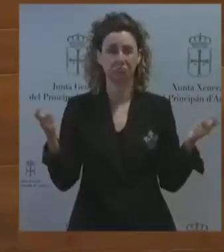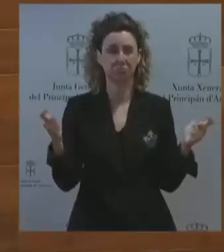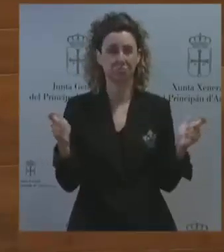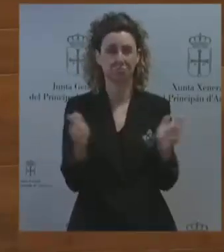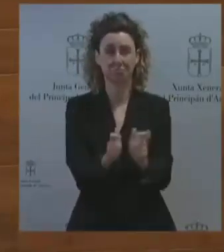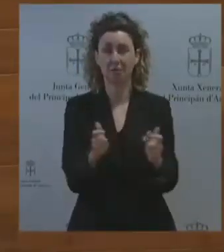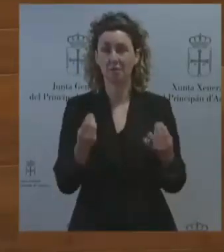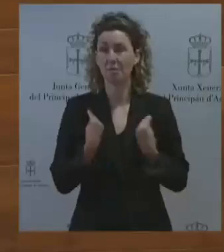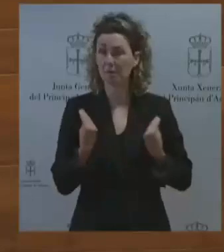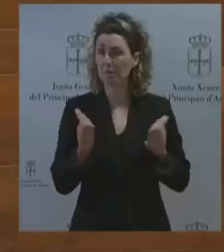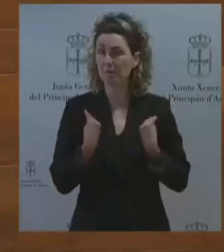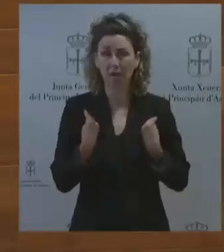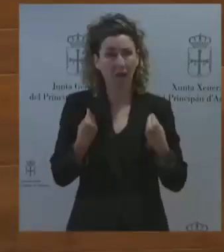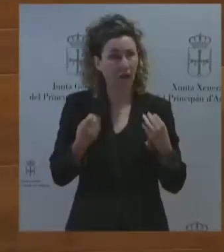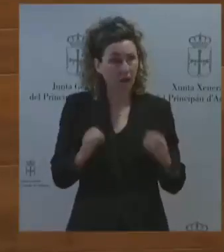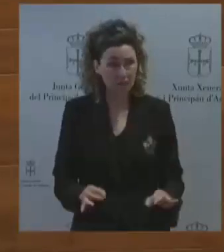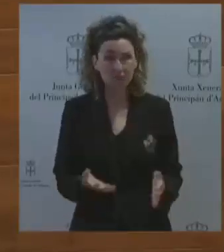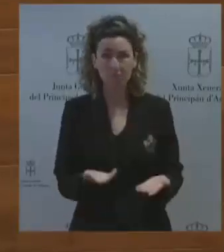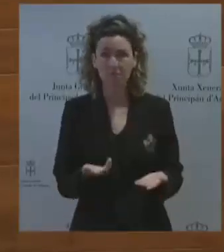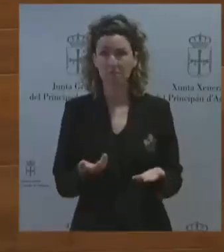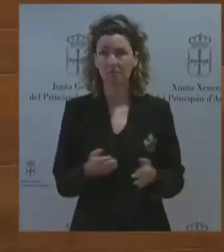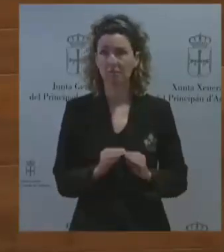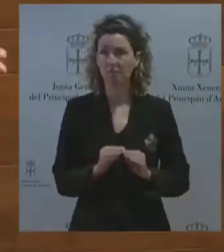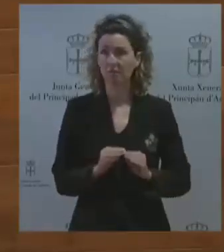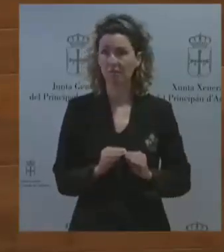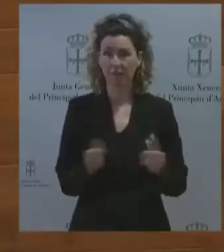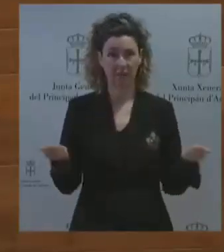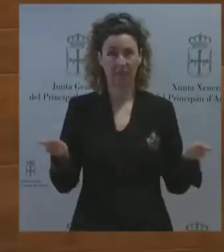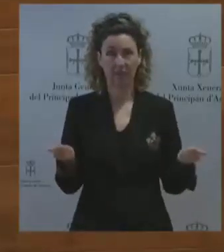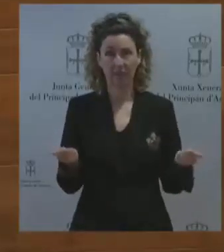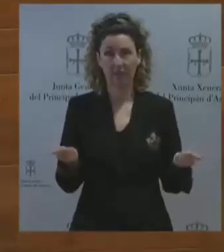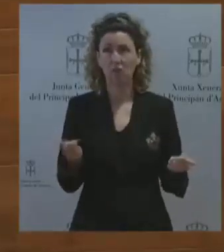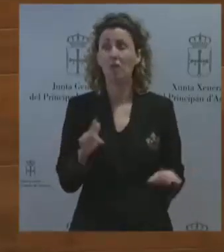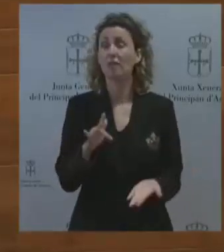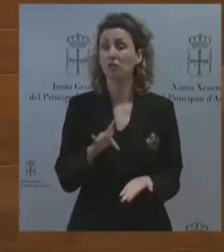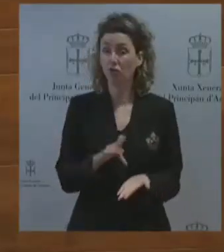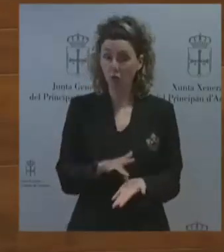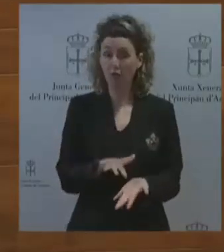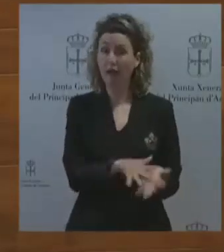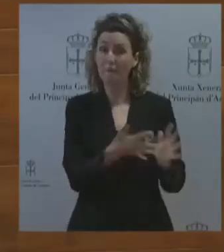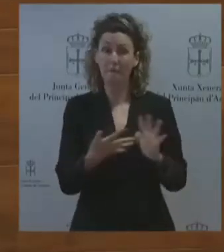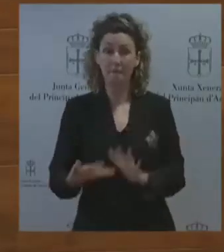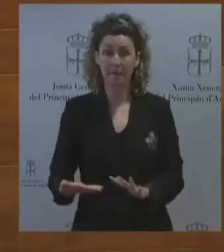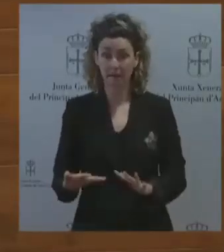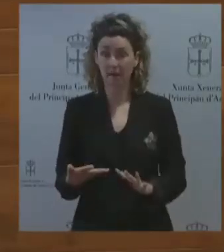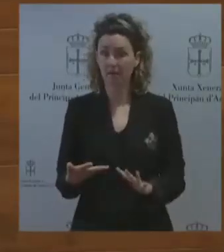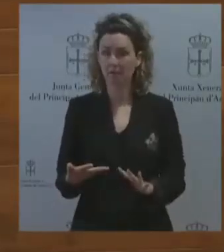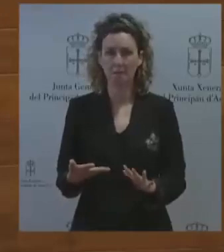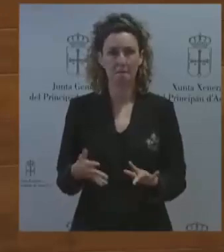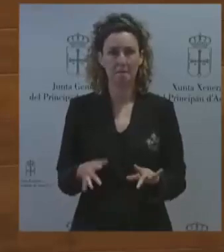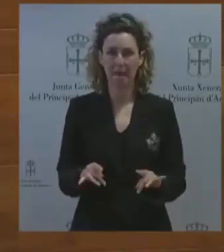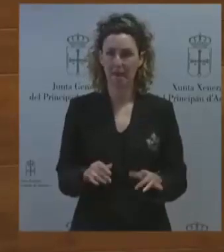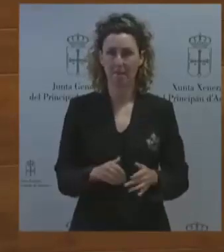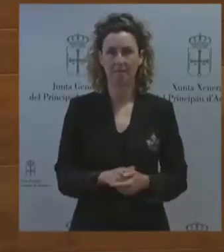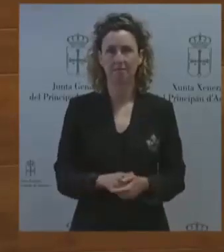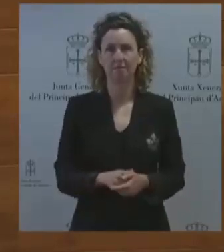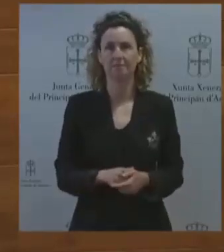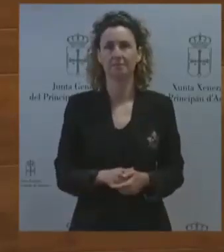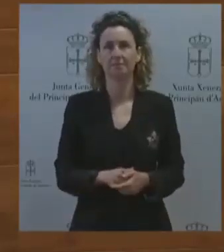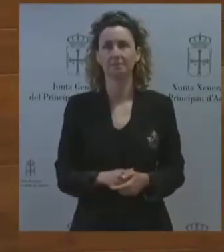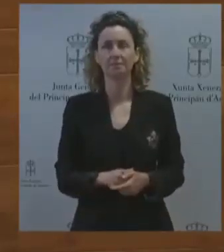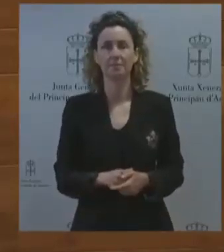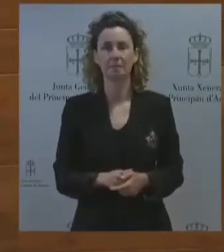políticas que ustedes aplican sí son eficaces, pero por desgracia son eficaces para continuar perdiendo población. Si